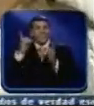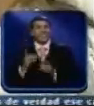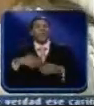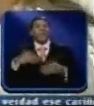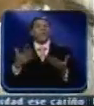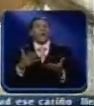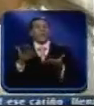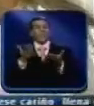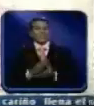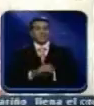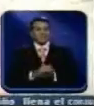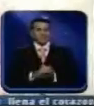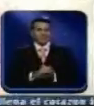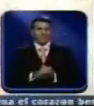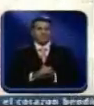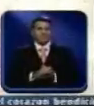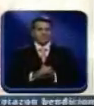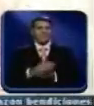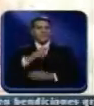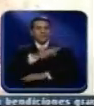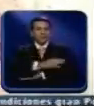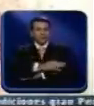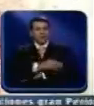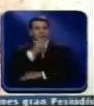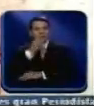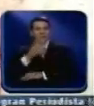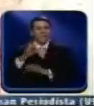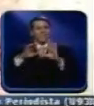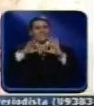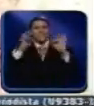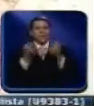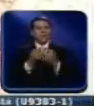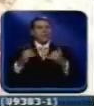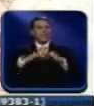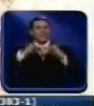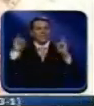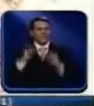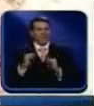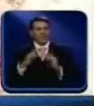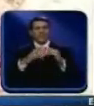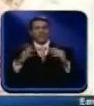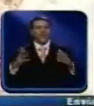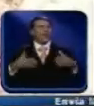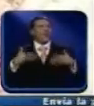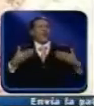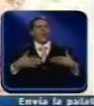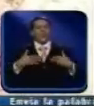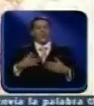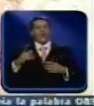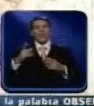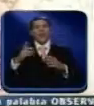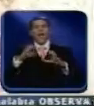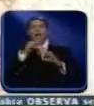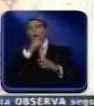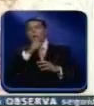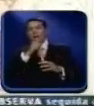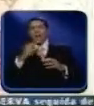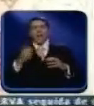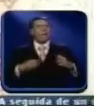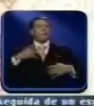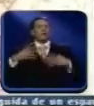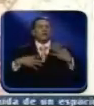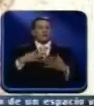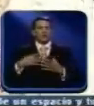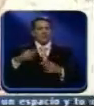nacer. Sí, es obediente, se porta bien. La familia está felicísima, estamos todos como locos, las abuelas emocionadísimas, están todo el día aquí